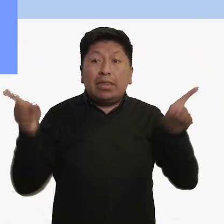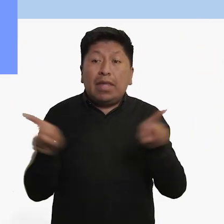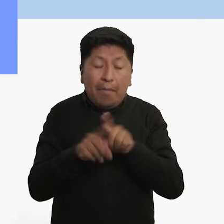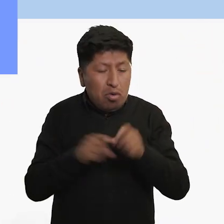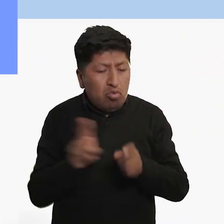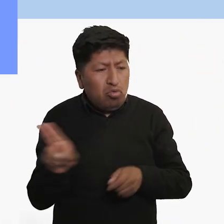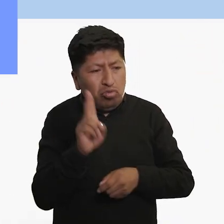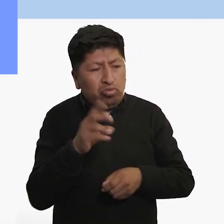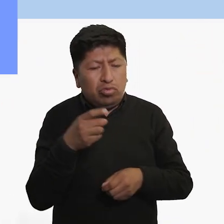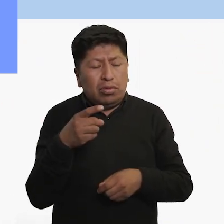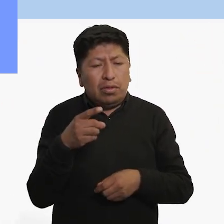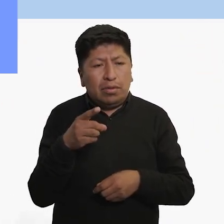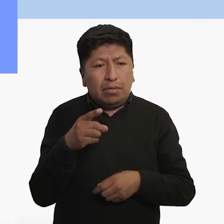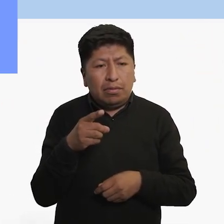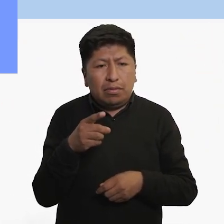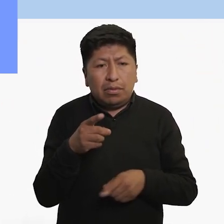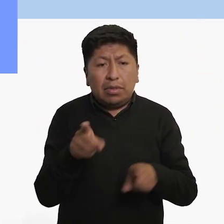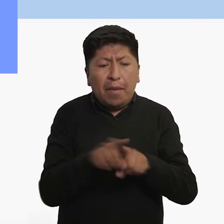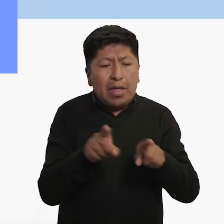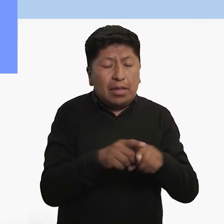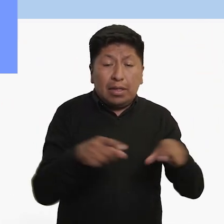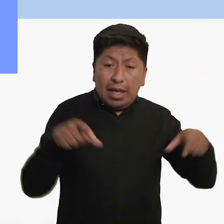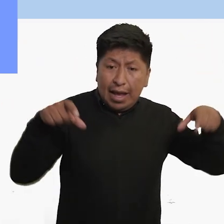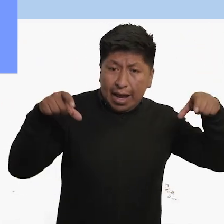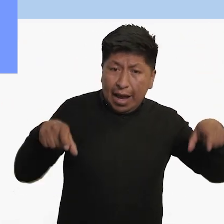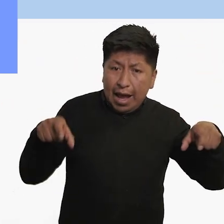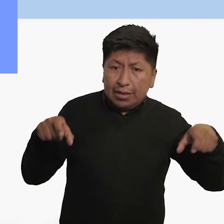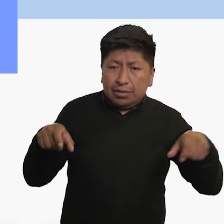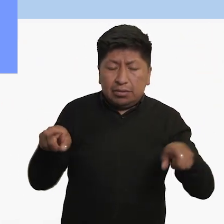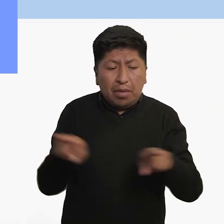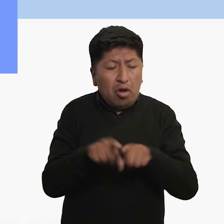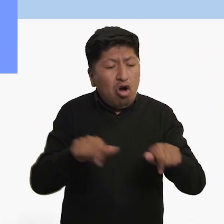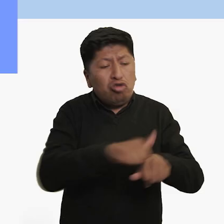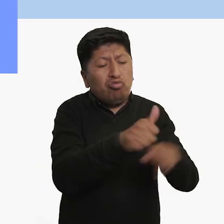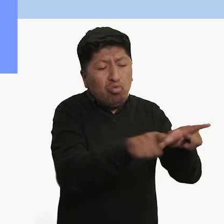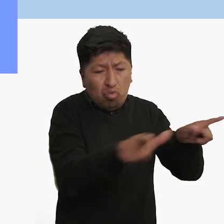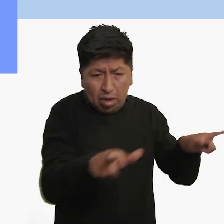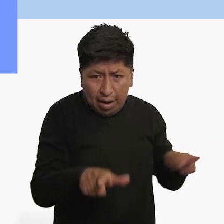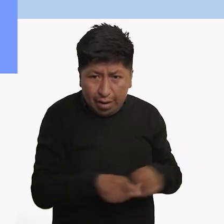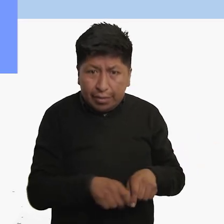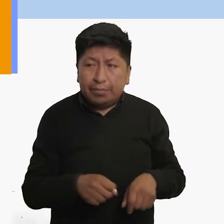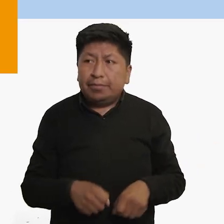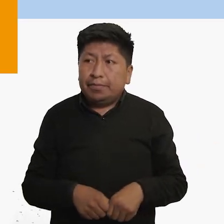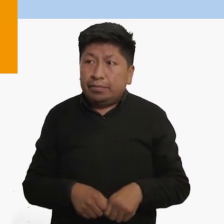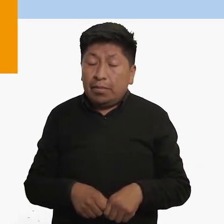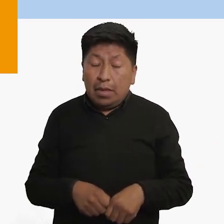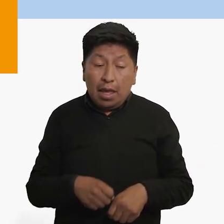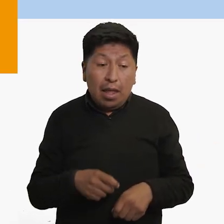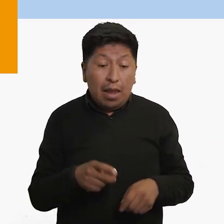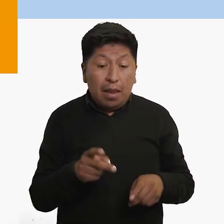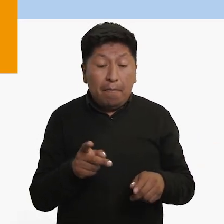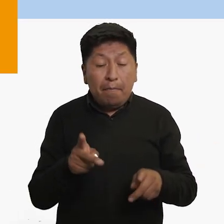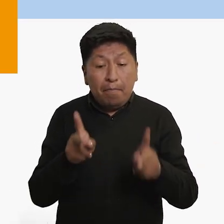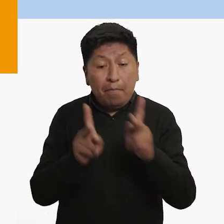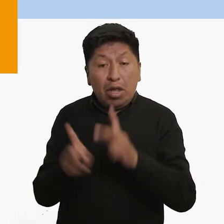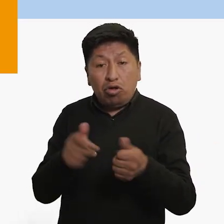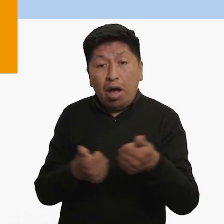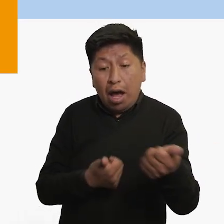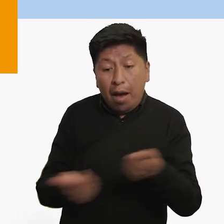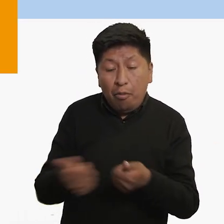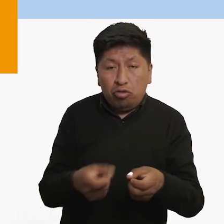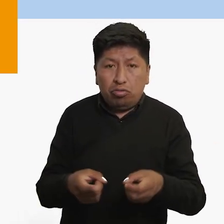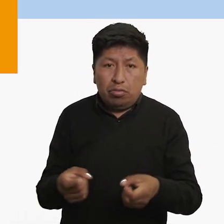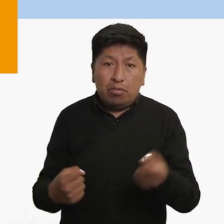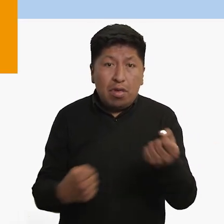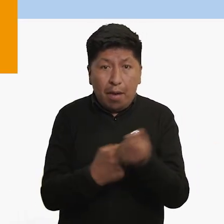Impulsar el uso democrático de espacios comunes como canchas deportivas, patios y otros. El personal administrativo y de apoyo